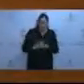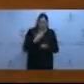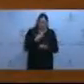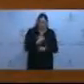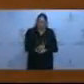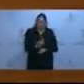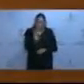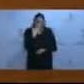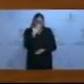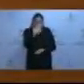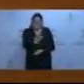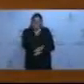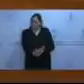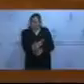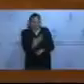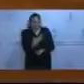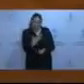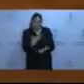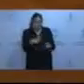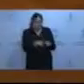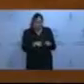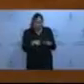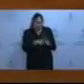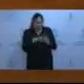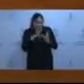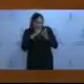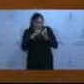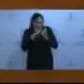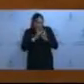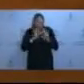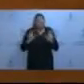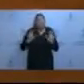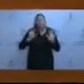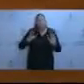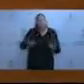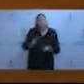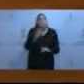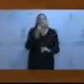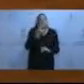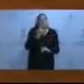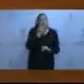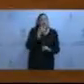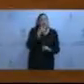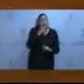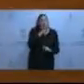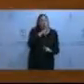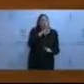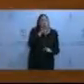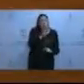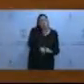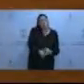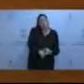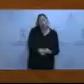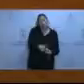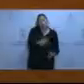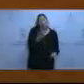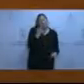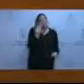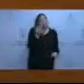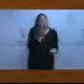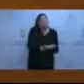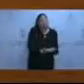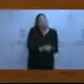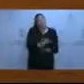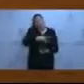toda honestidad, es simplemente desastrosa. Pero, mira, al menos yo quiero que usted me demuestre hoy o transmita a este Pleno